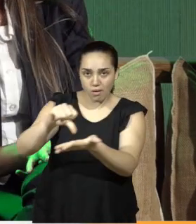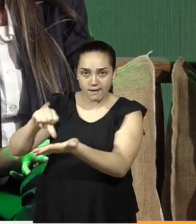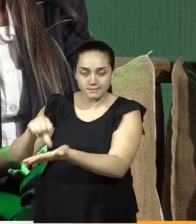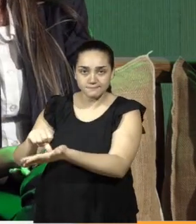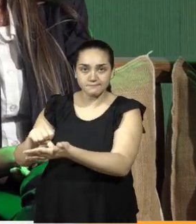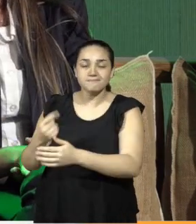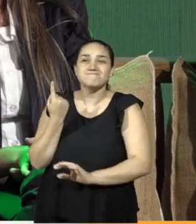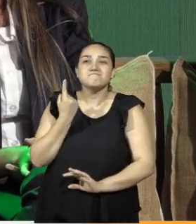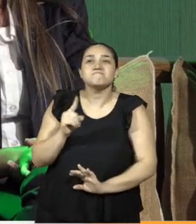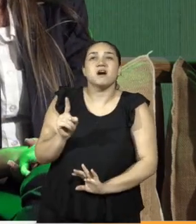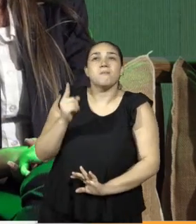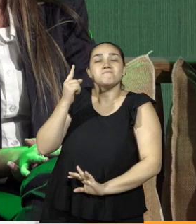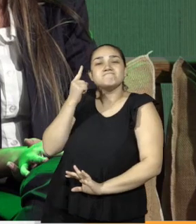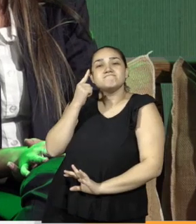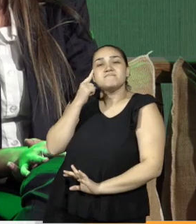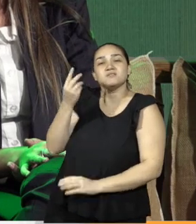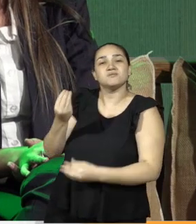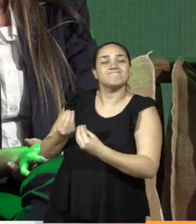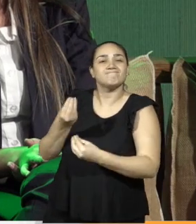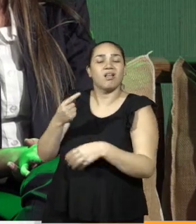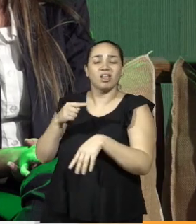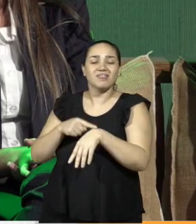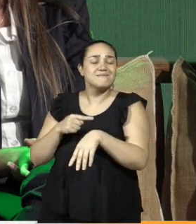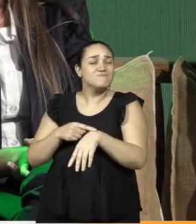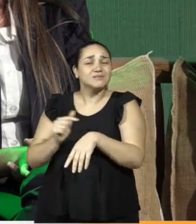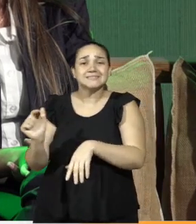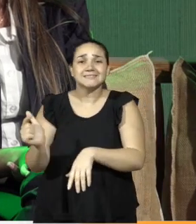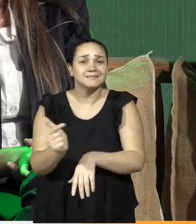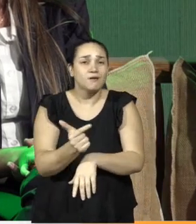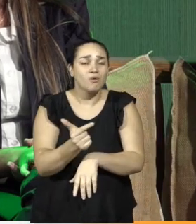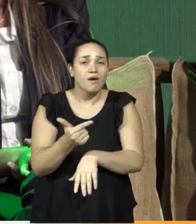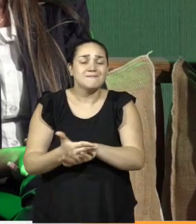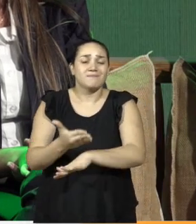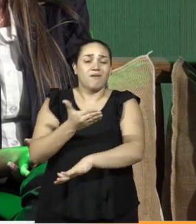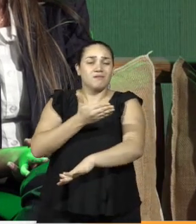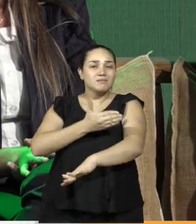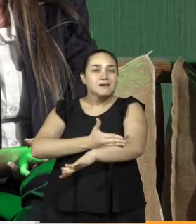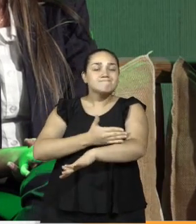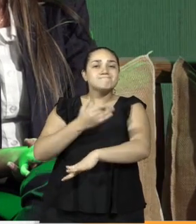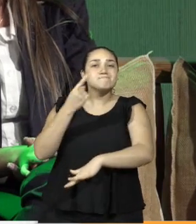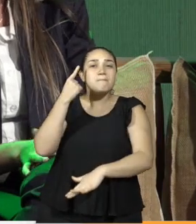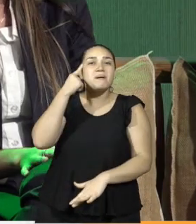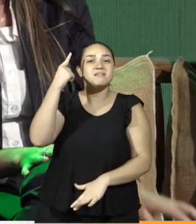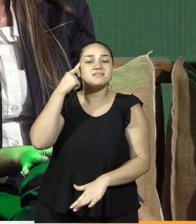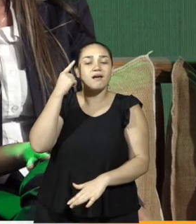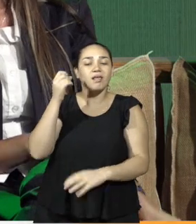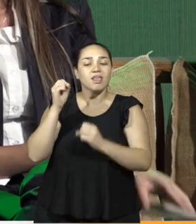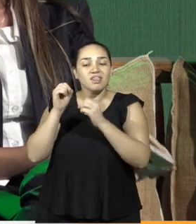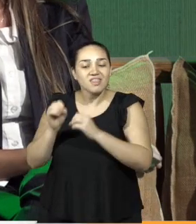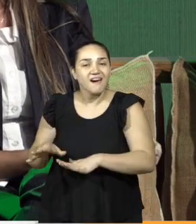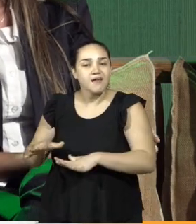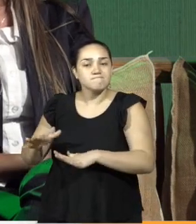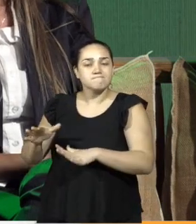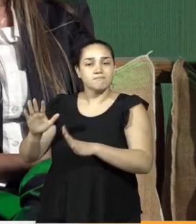pero pienso que no estamos a tiempo ya de evitar el pensar en dejar un buen ambiente